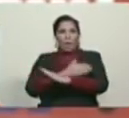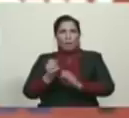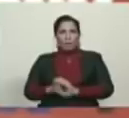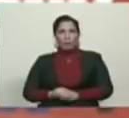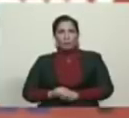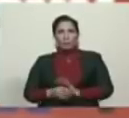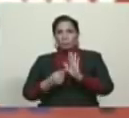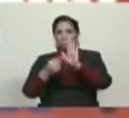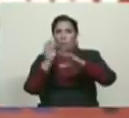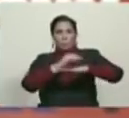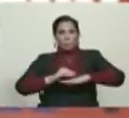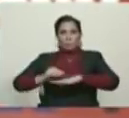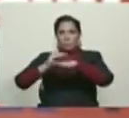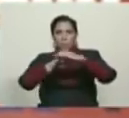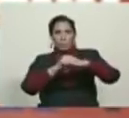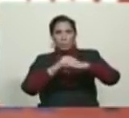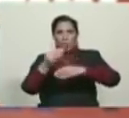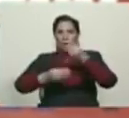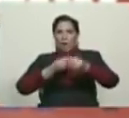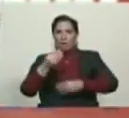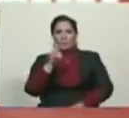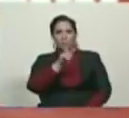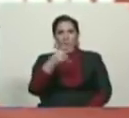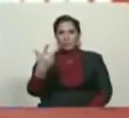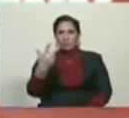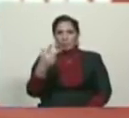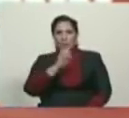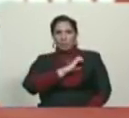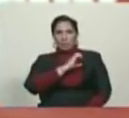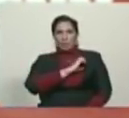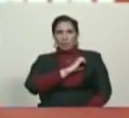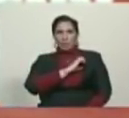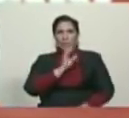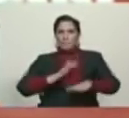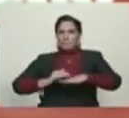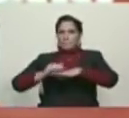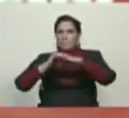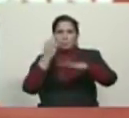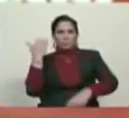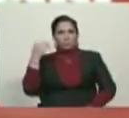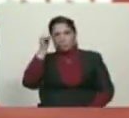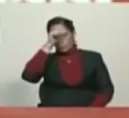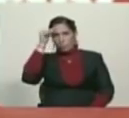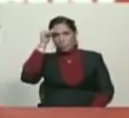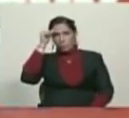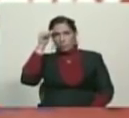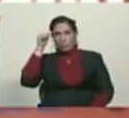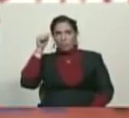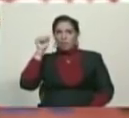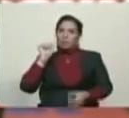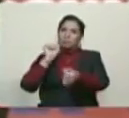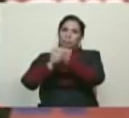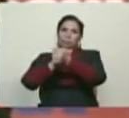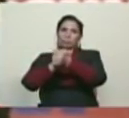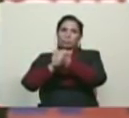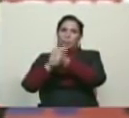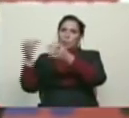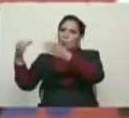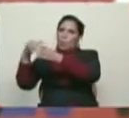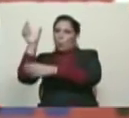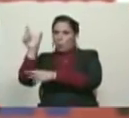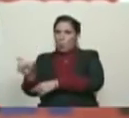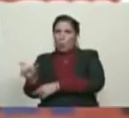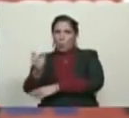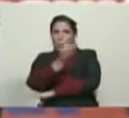esta convocatoria que ellos realizan para el 23 de enero. Y con lo ocurrido el pasado domingo en relación a la detención del dirigente de oposición,